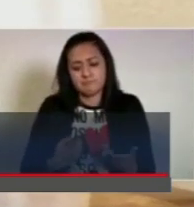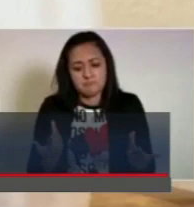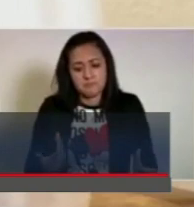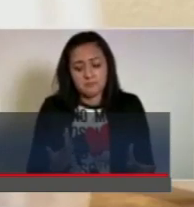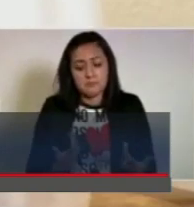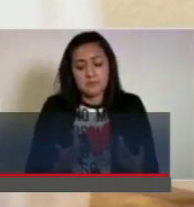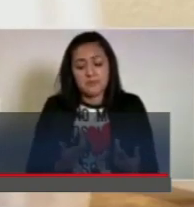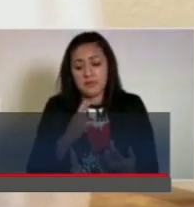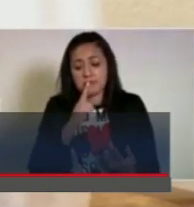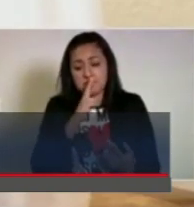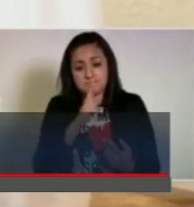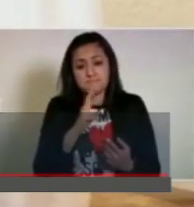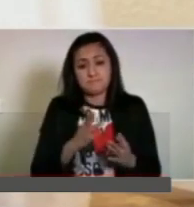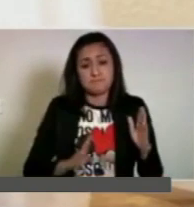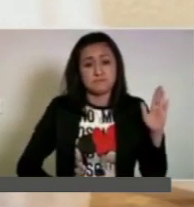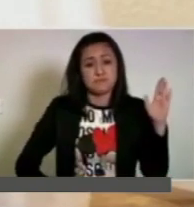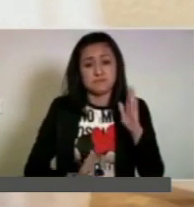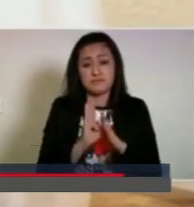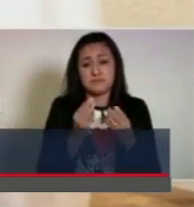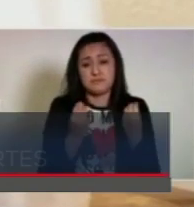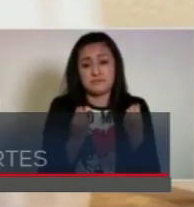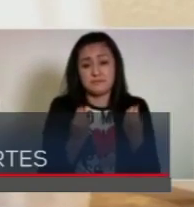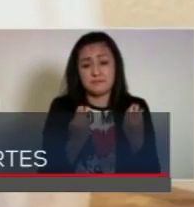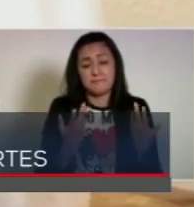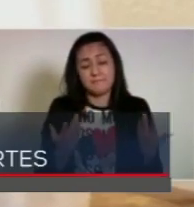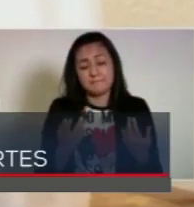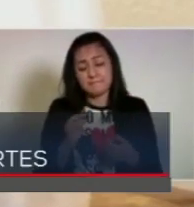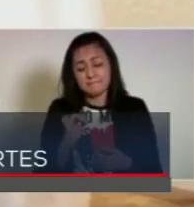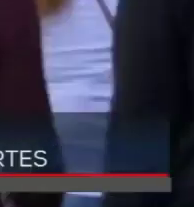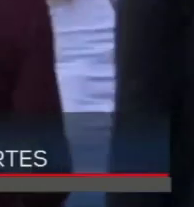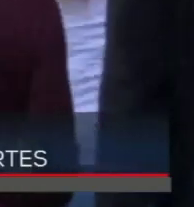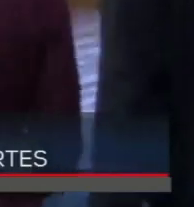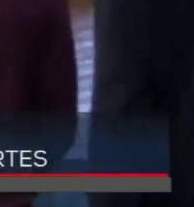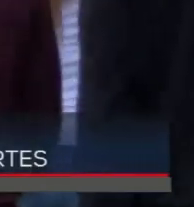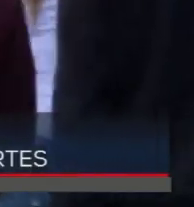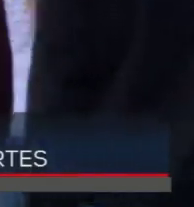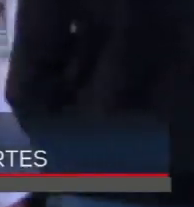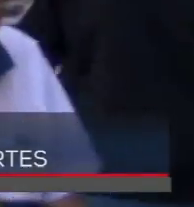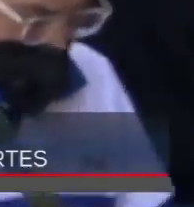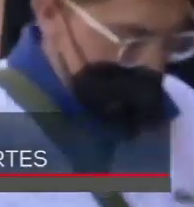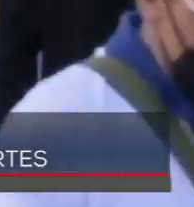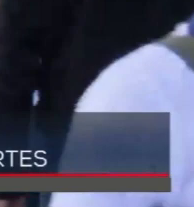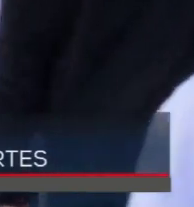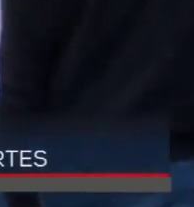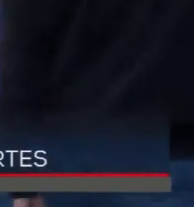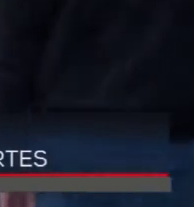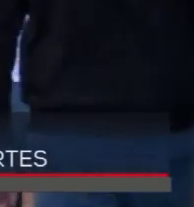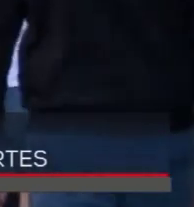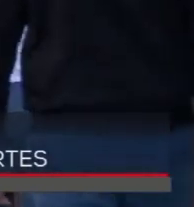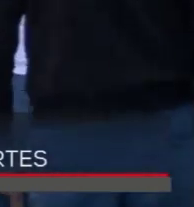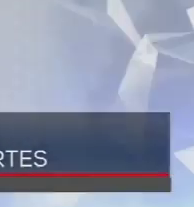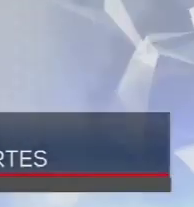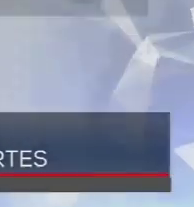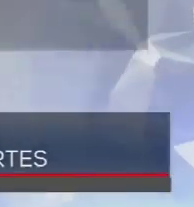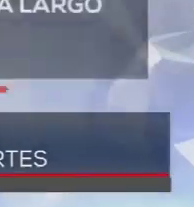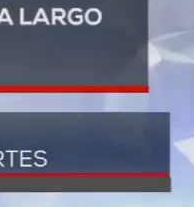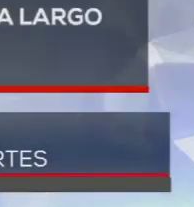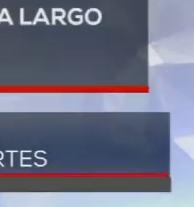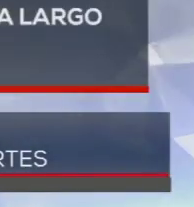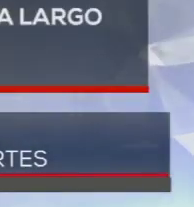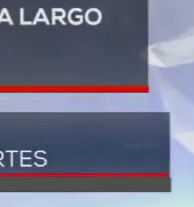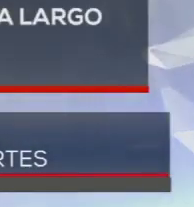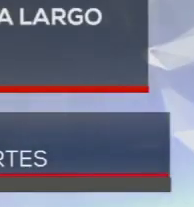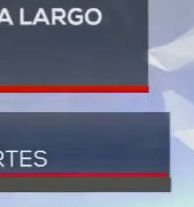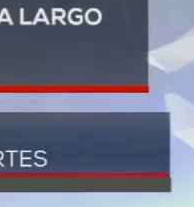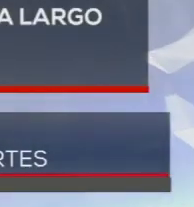curva de respuesta. Sin duda que sí. En la actualización de casos de COVID-19, Puebla